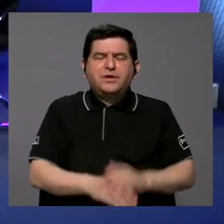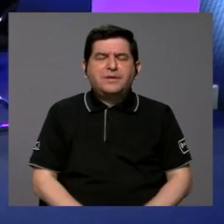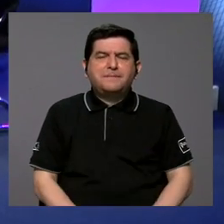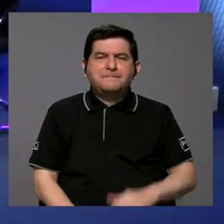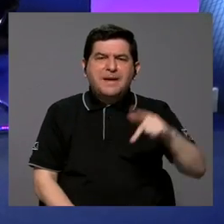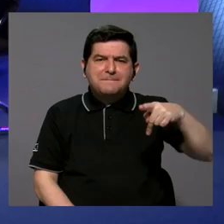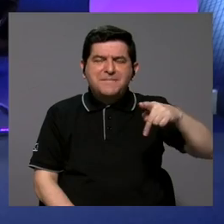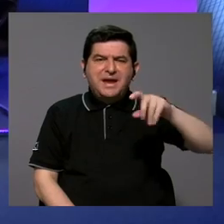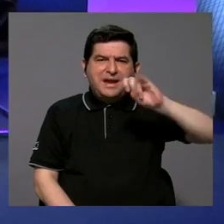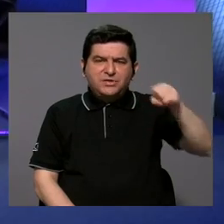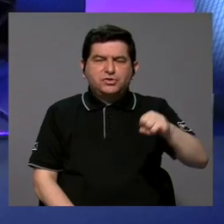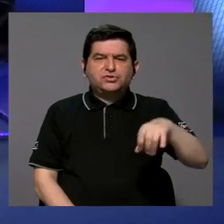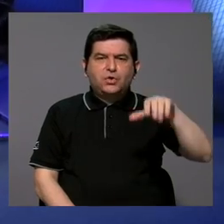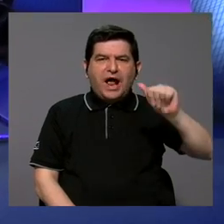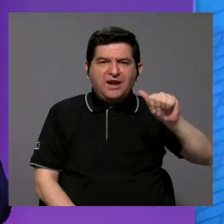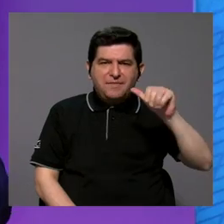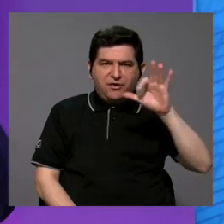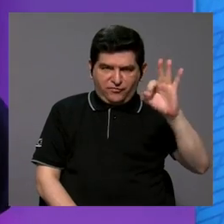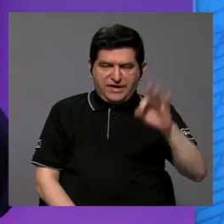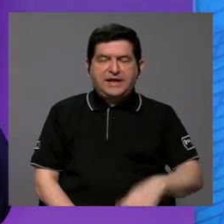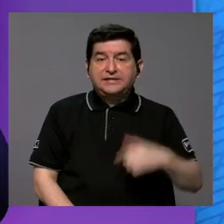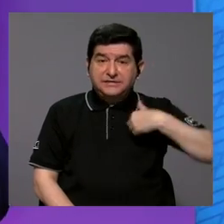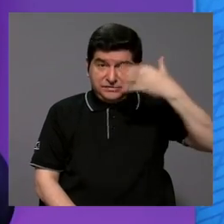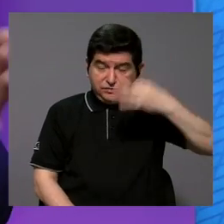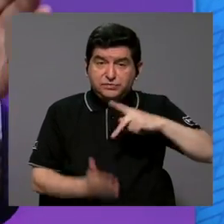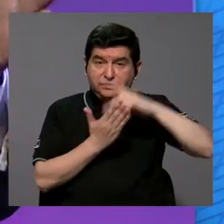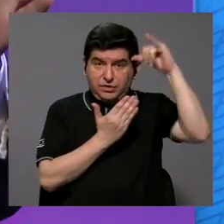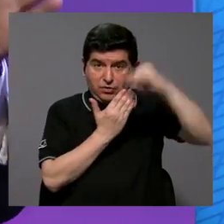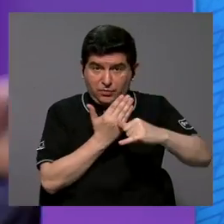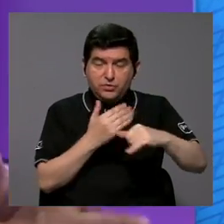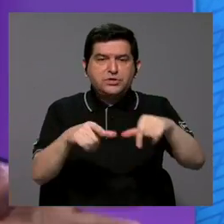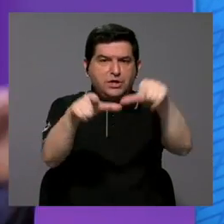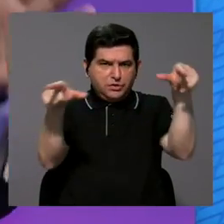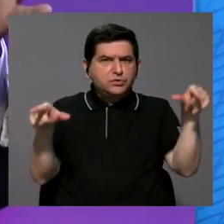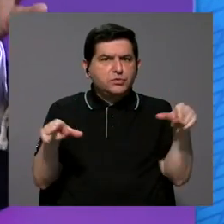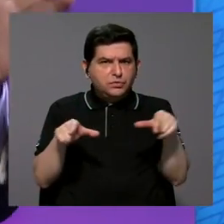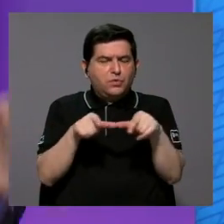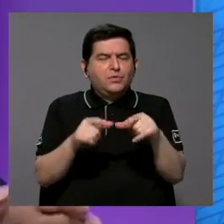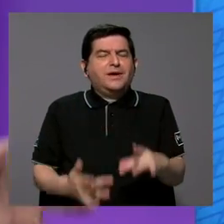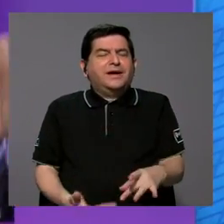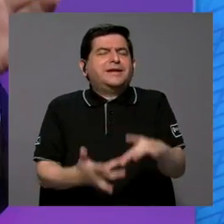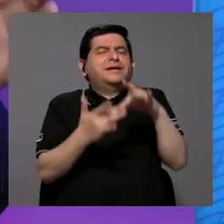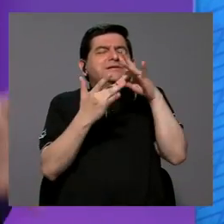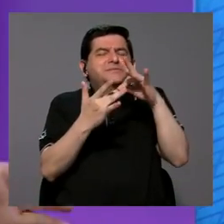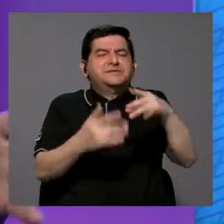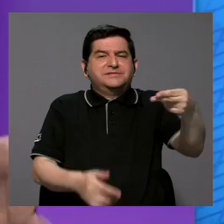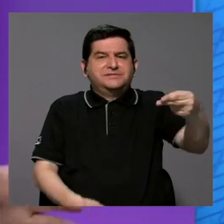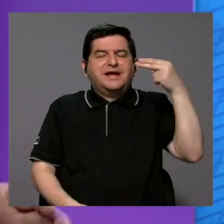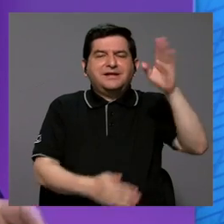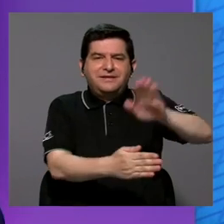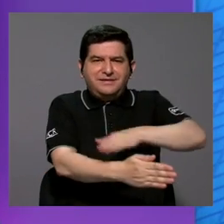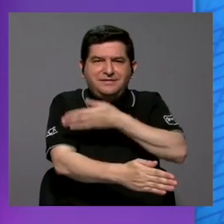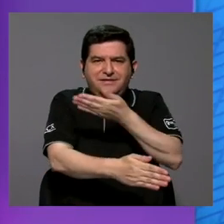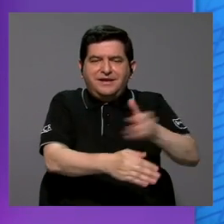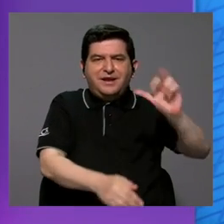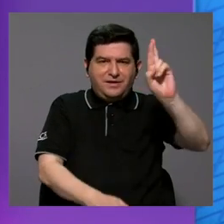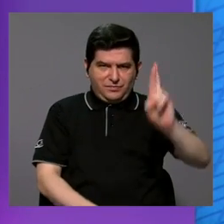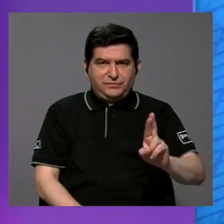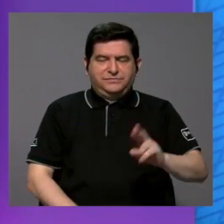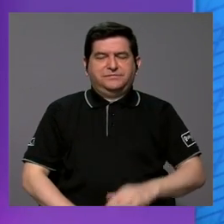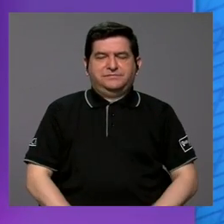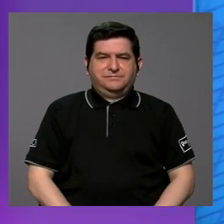Fernández en un proyecto que creo que ocupa un lugar sin duda alguna especial en la historia de la música